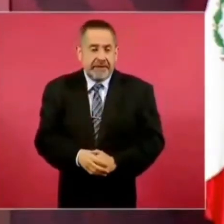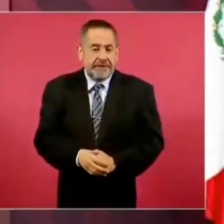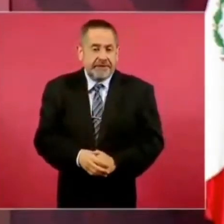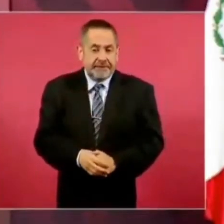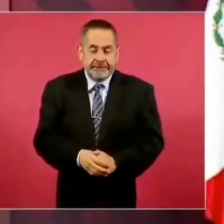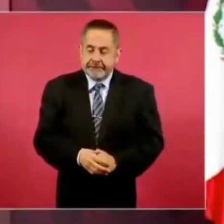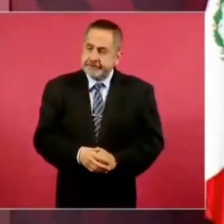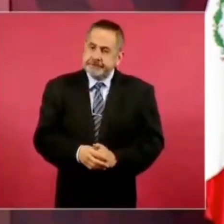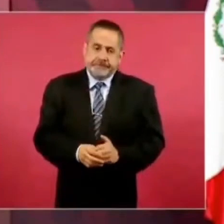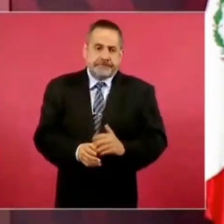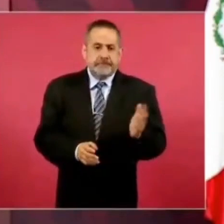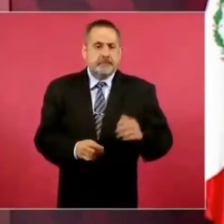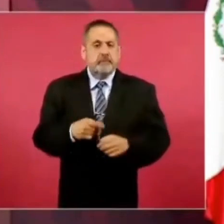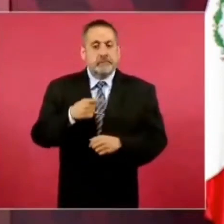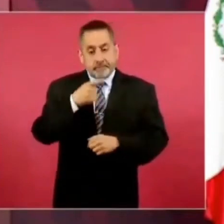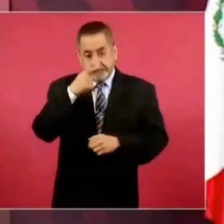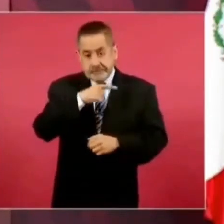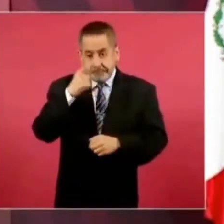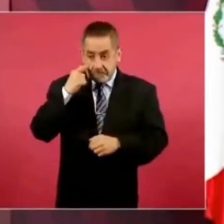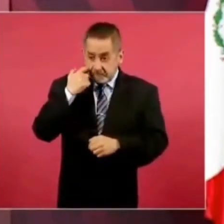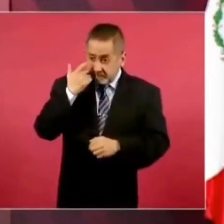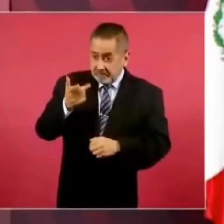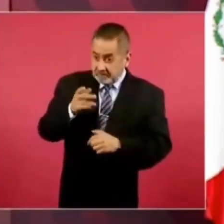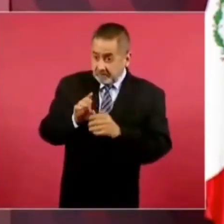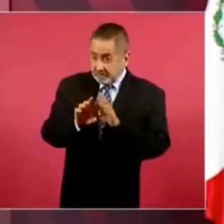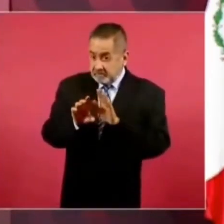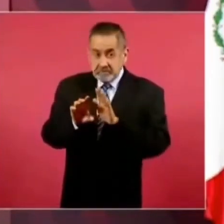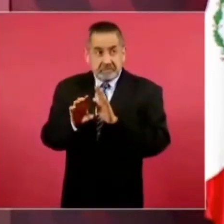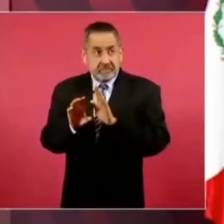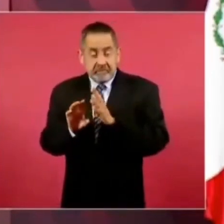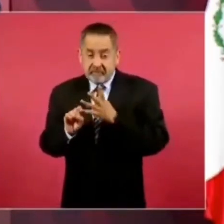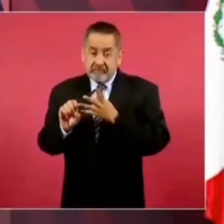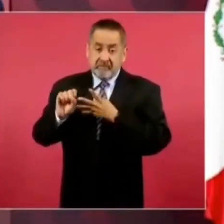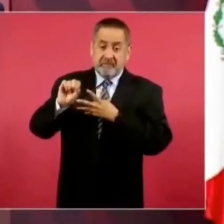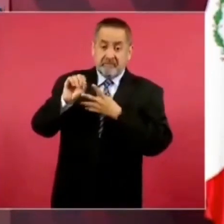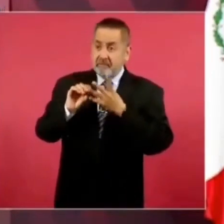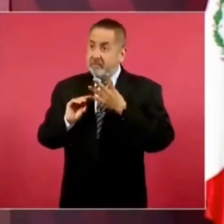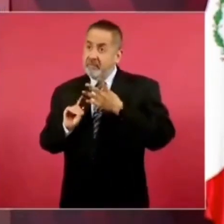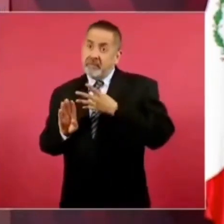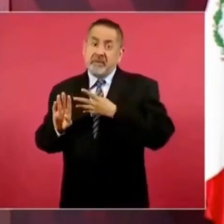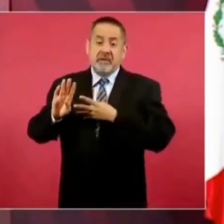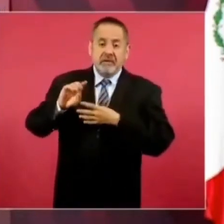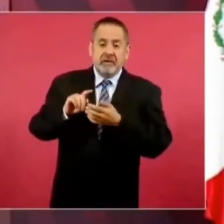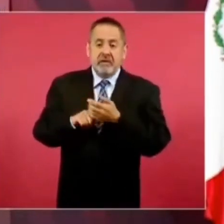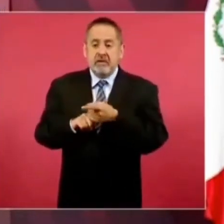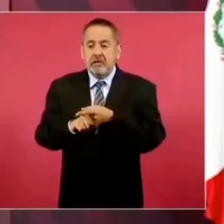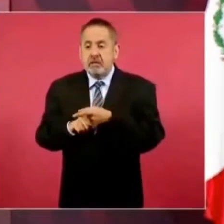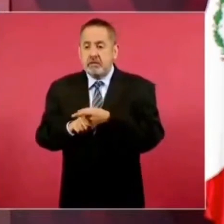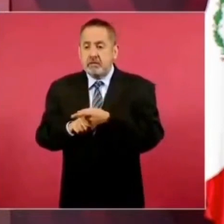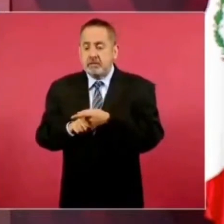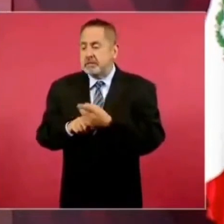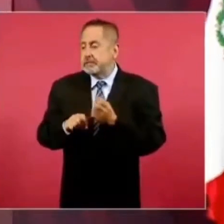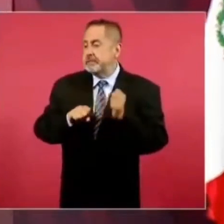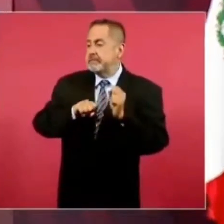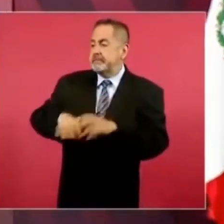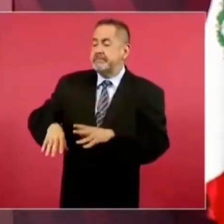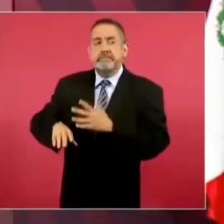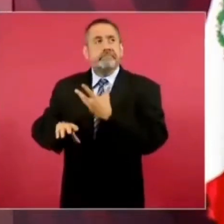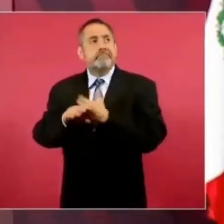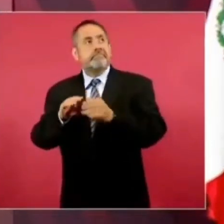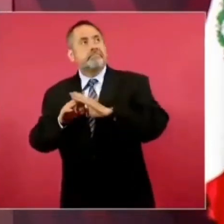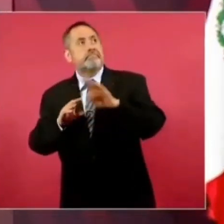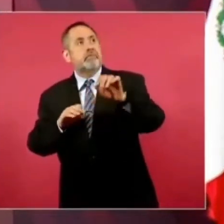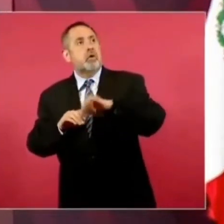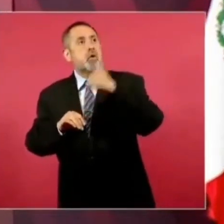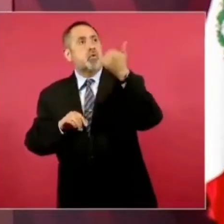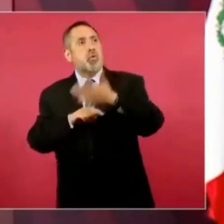al grado que para poder progresar, para poder salir adelante, había que abandonar el país.